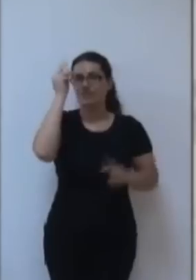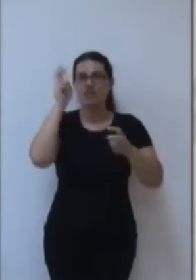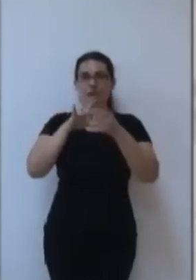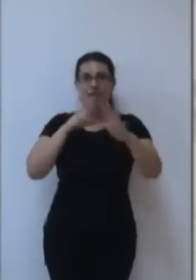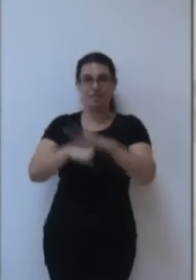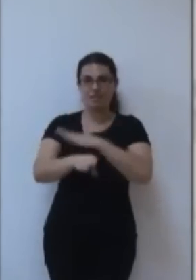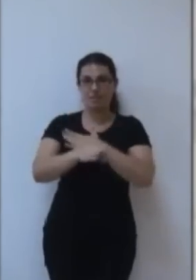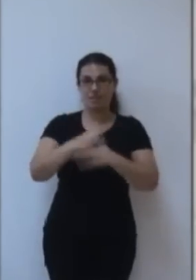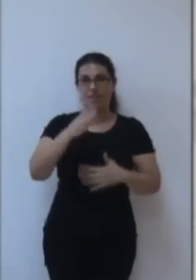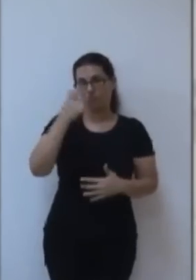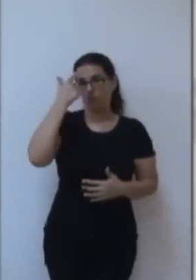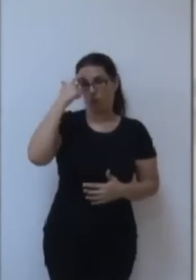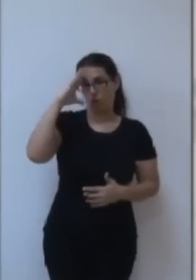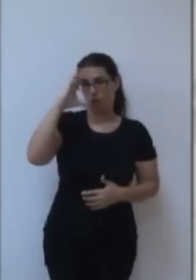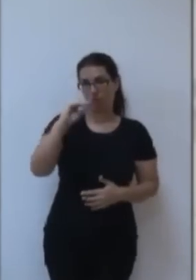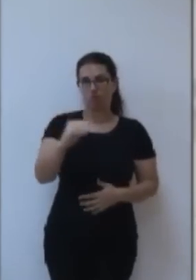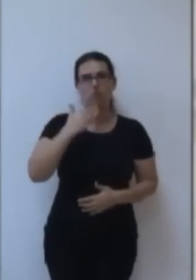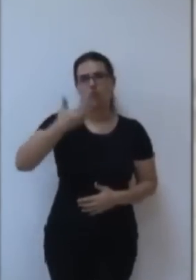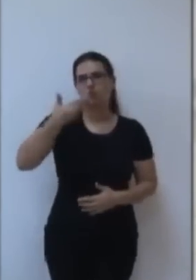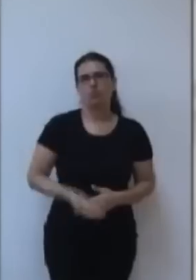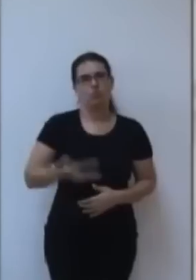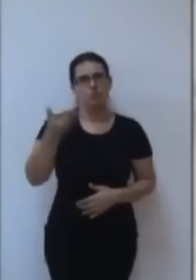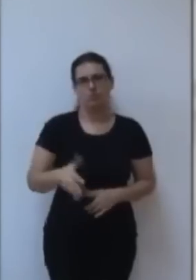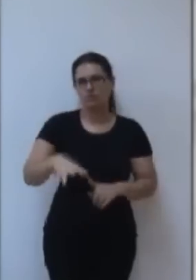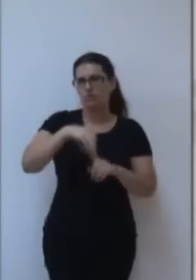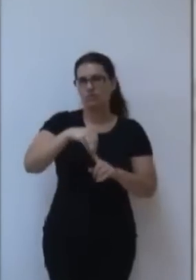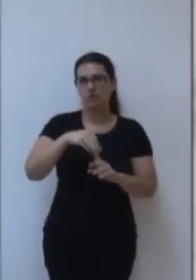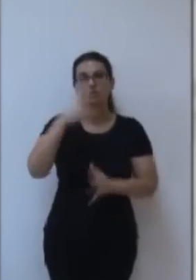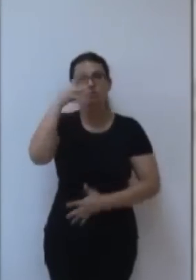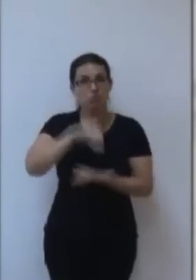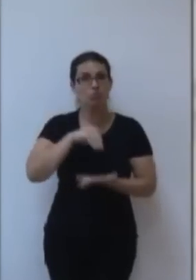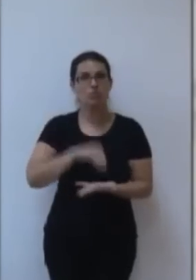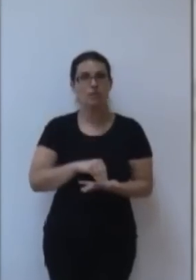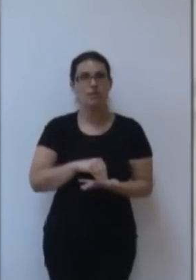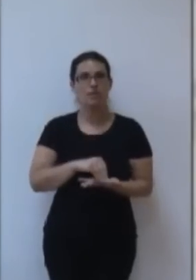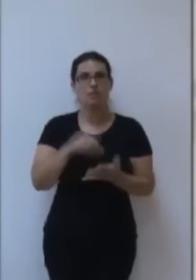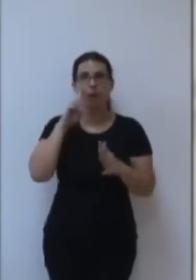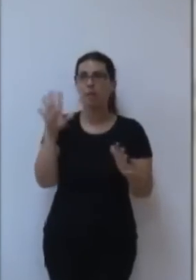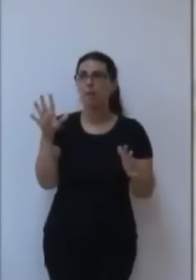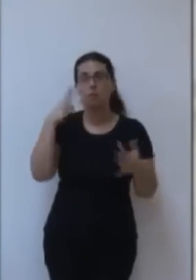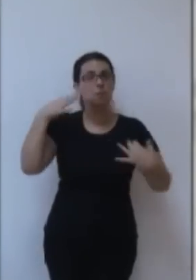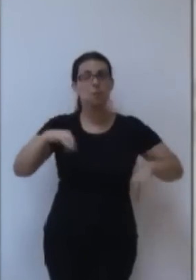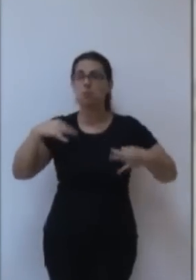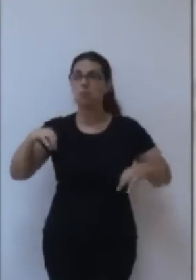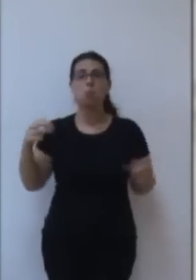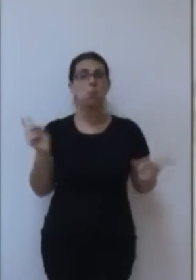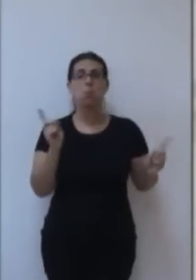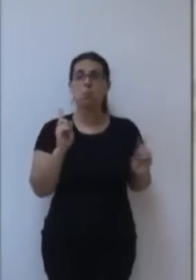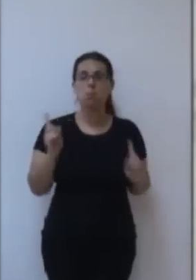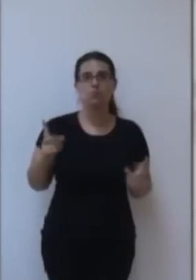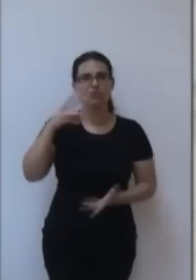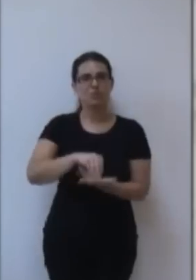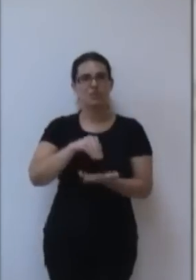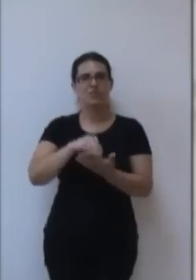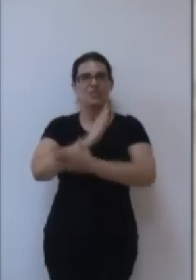accesibilidad cognitiva es fundamental. En muchas ocasiones no aparece tan obvio, es de esas a veces discapacidades